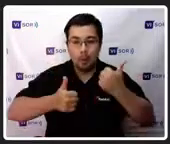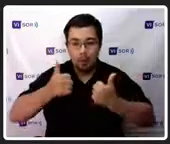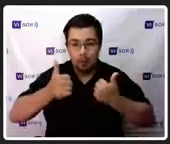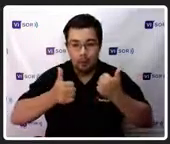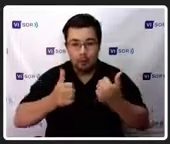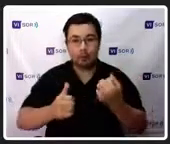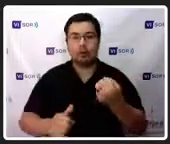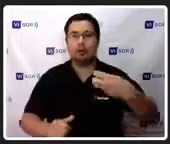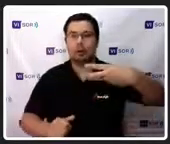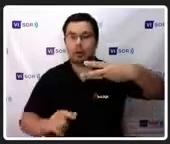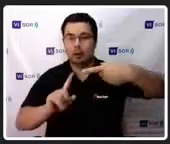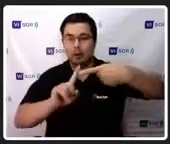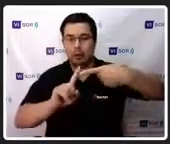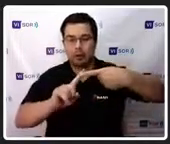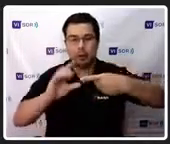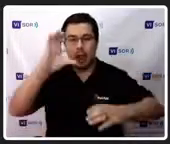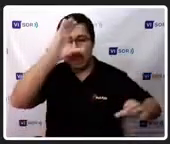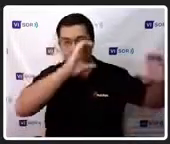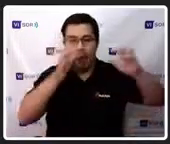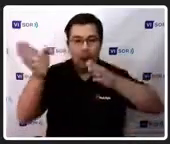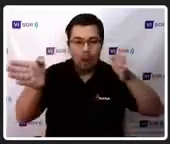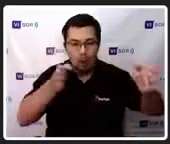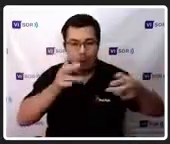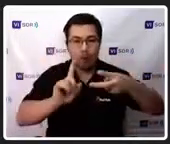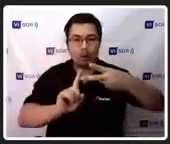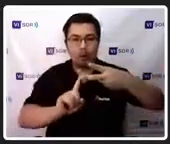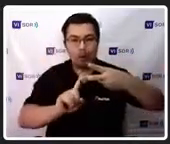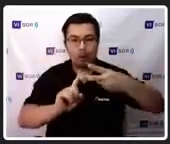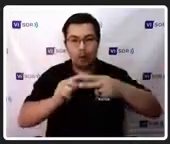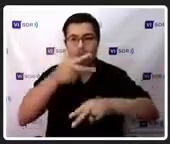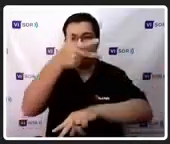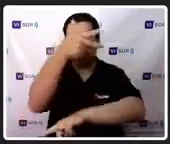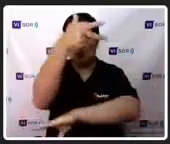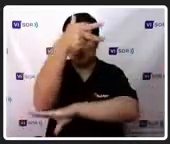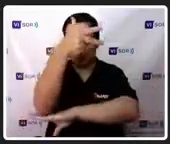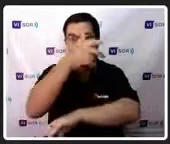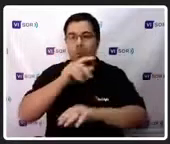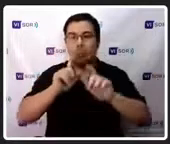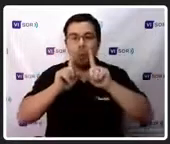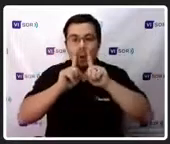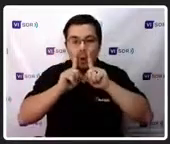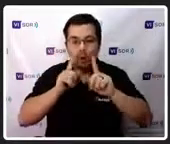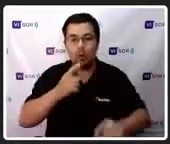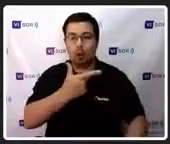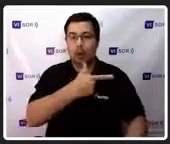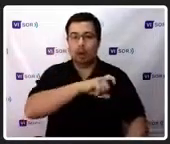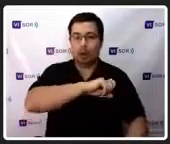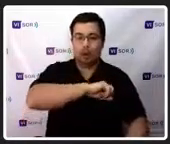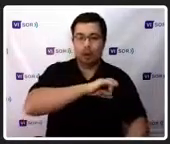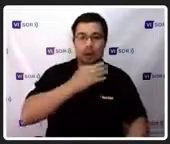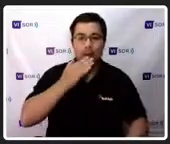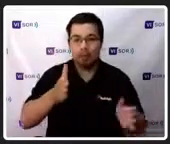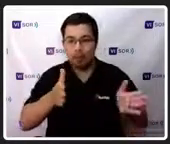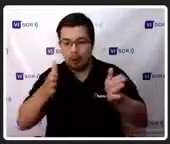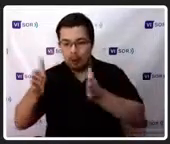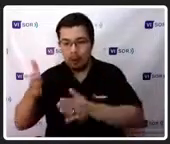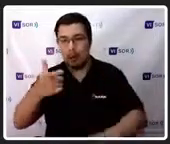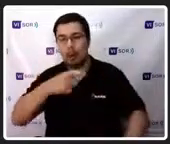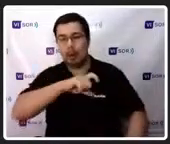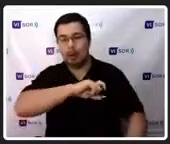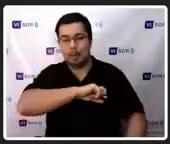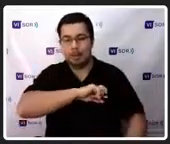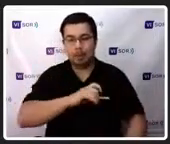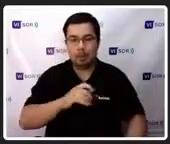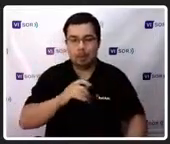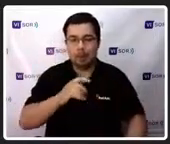y hotelería en versión inglés y en español, ¿ya? La carrera en inglés, que es Tourism and Hospitality, se dicta completamente en